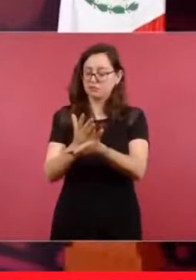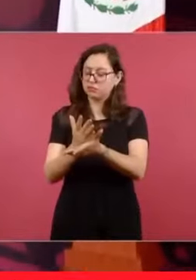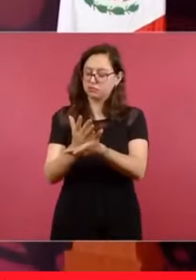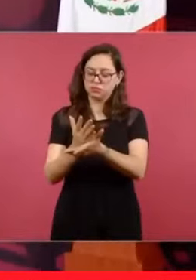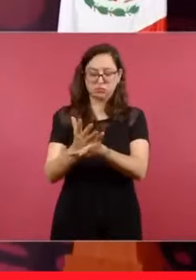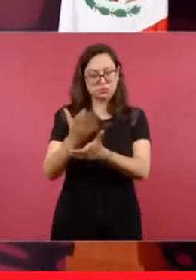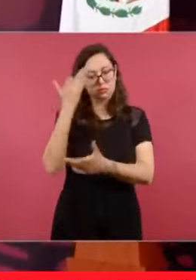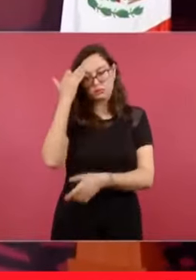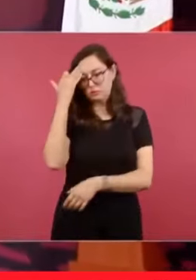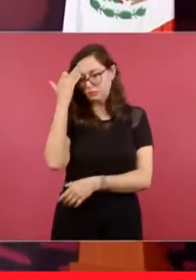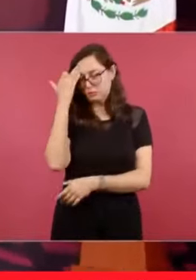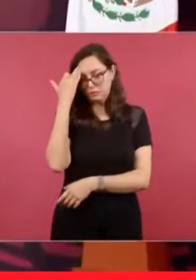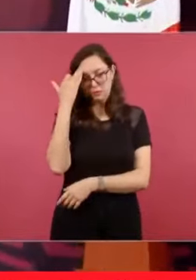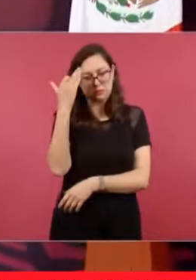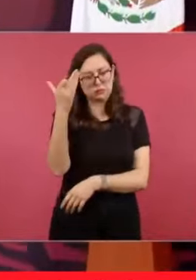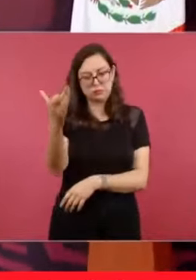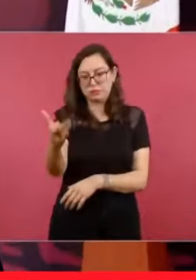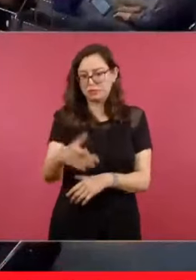vidas